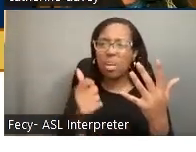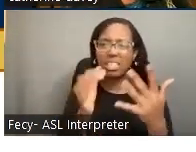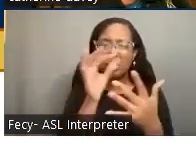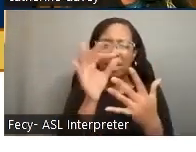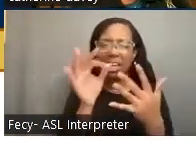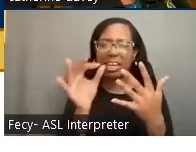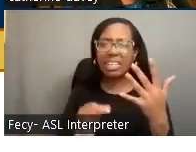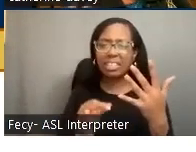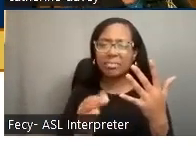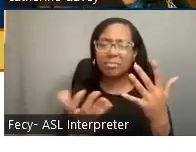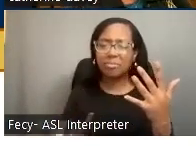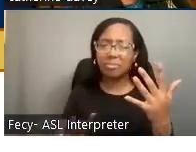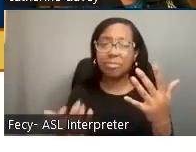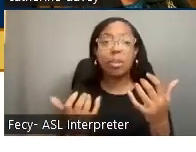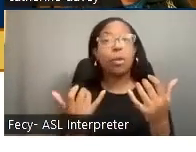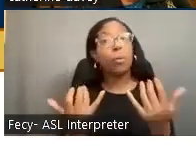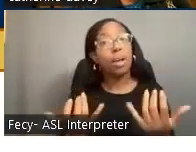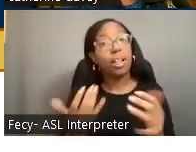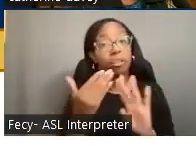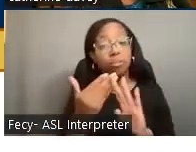Bueno, recuerde,